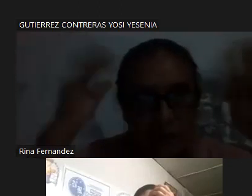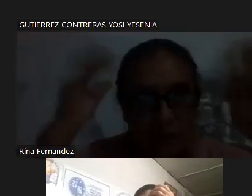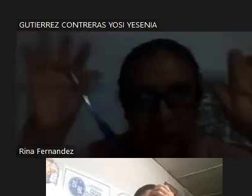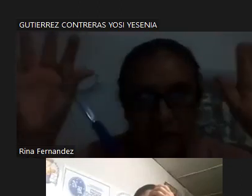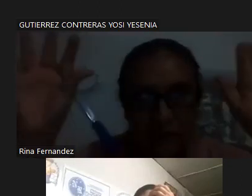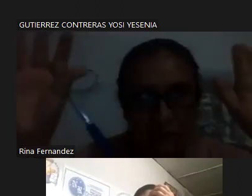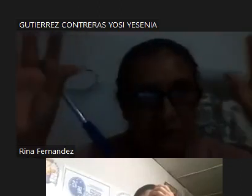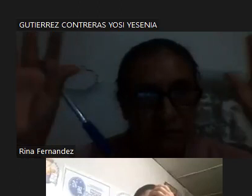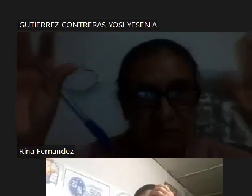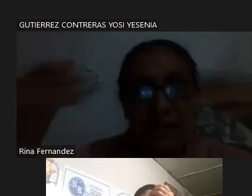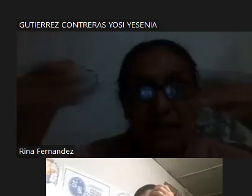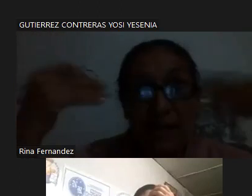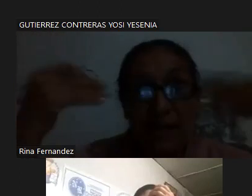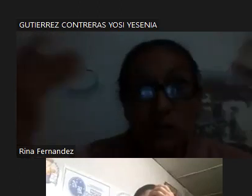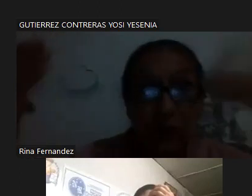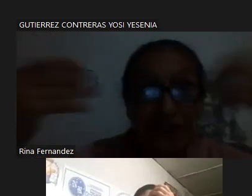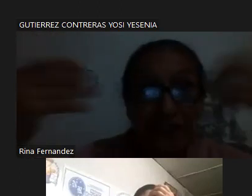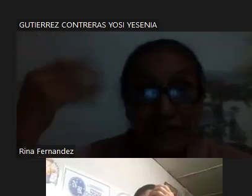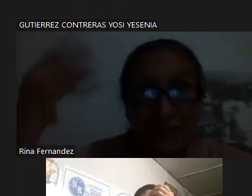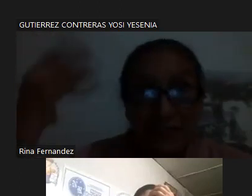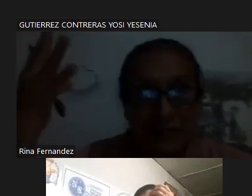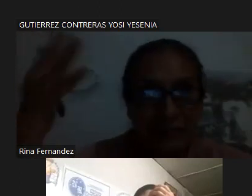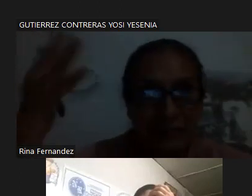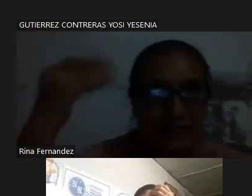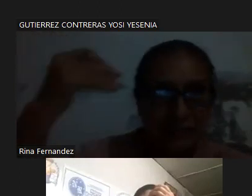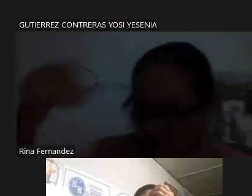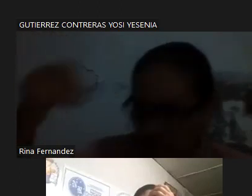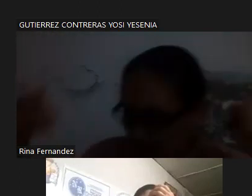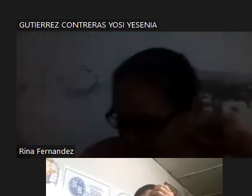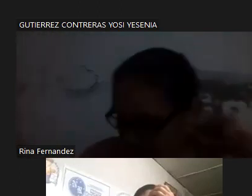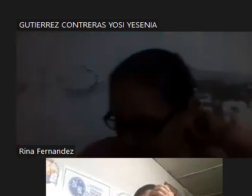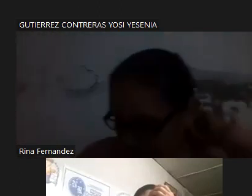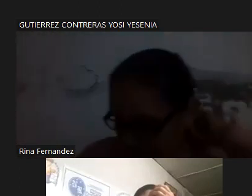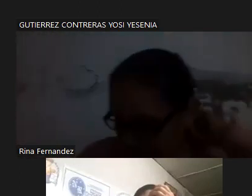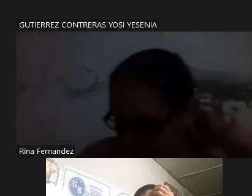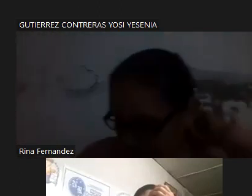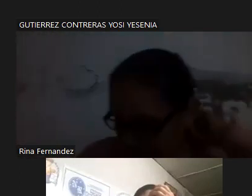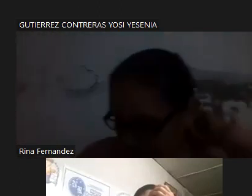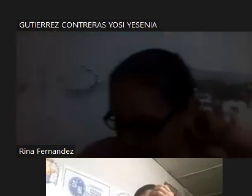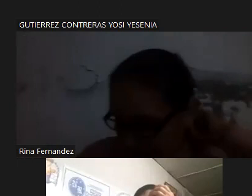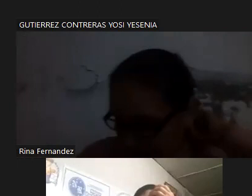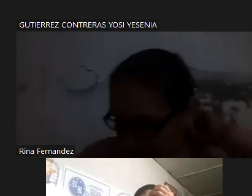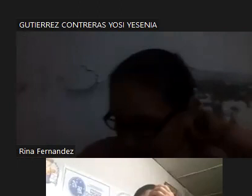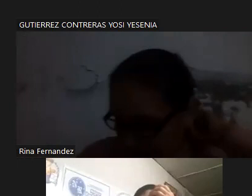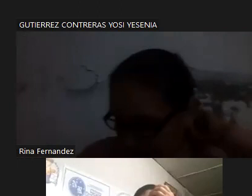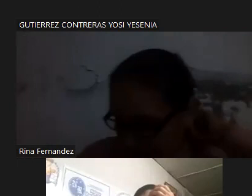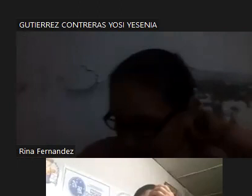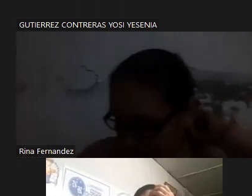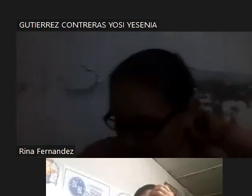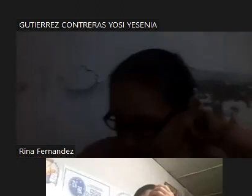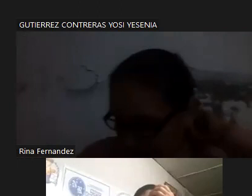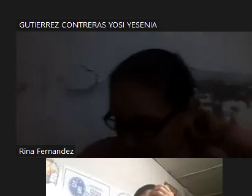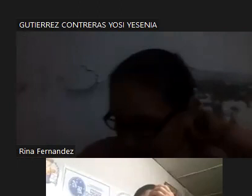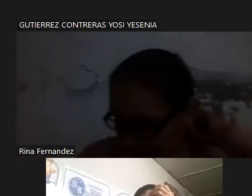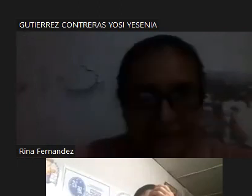ya nosotros más o menos veríamos sus intenciones, ¿verdad? Claro, como usted dice, ¿no? Sin gestos, sin gestualidad,